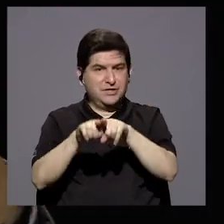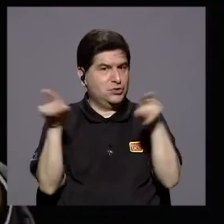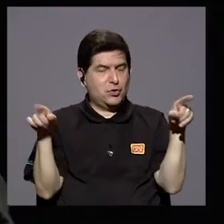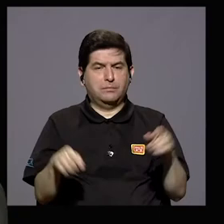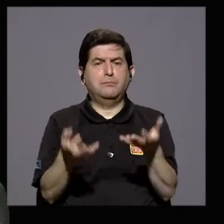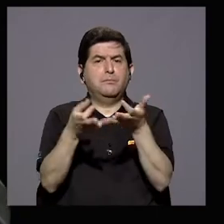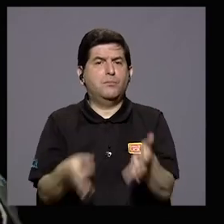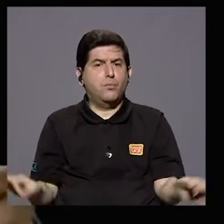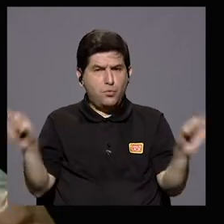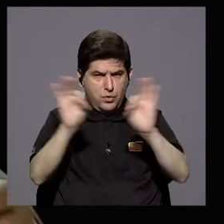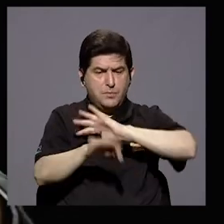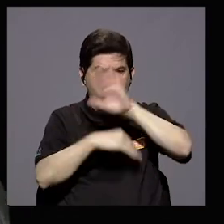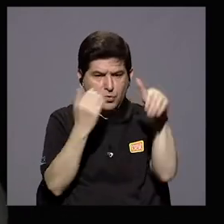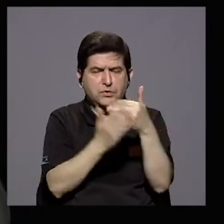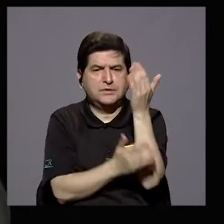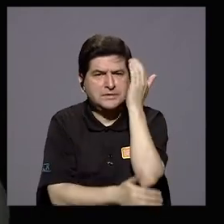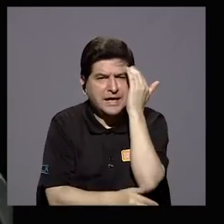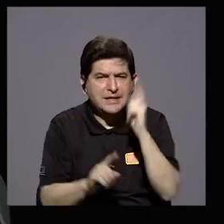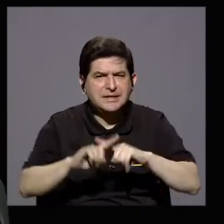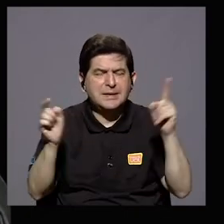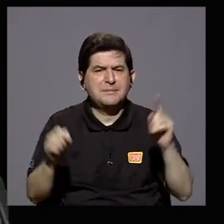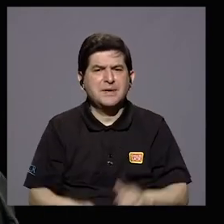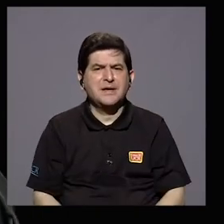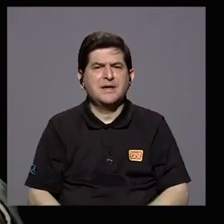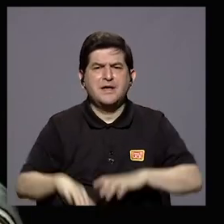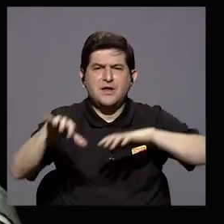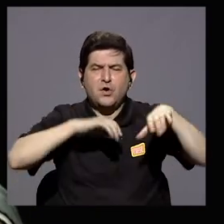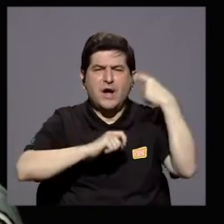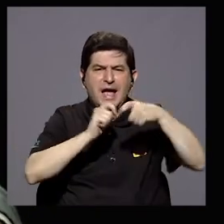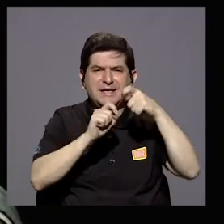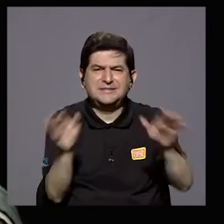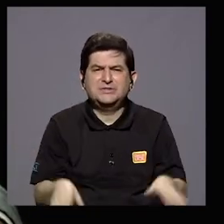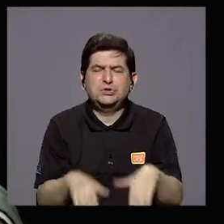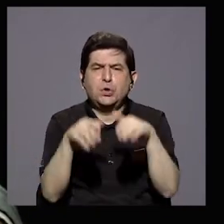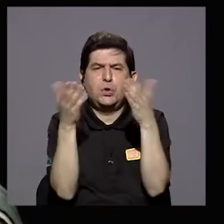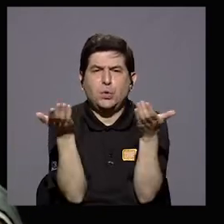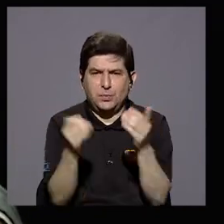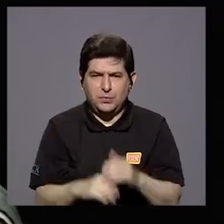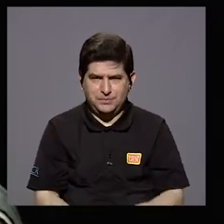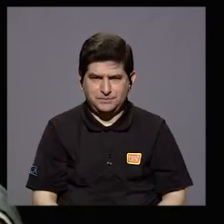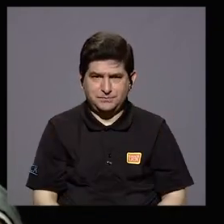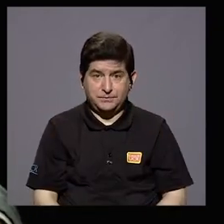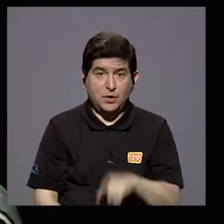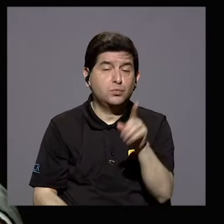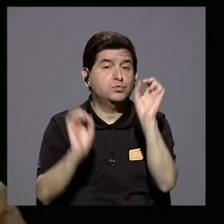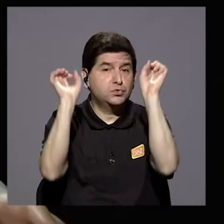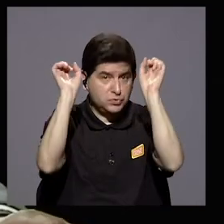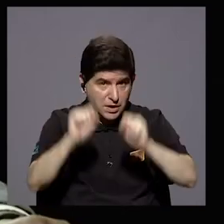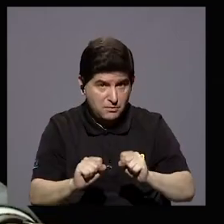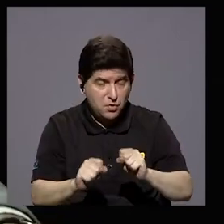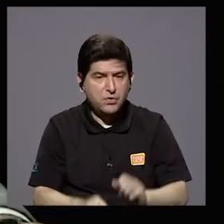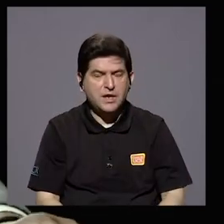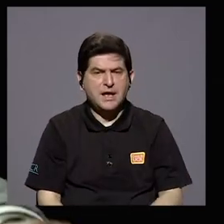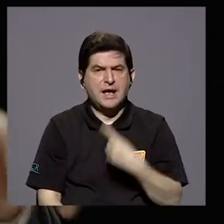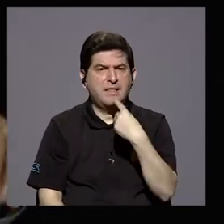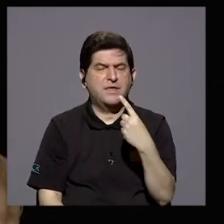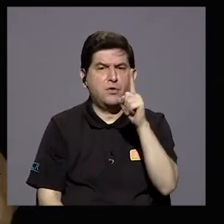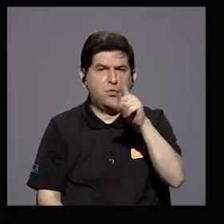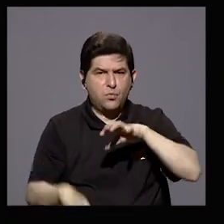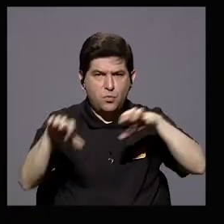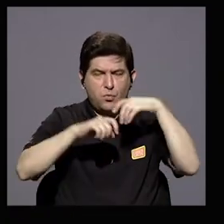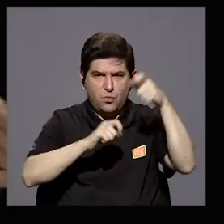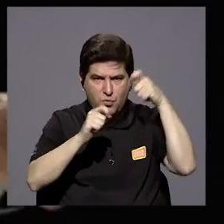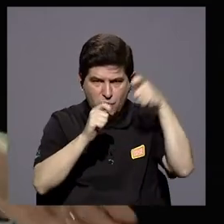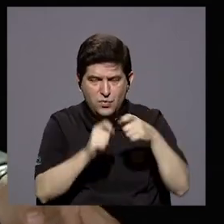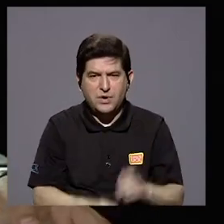muy importante todas esas preocupaciones, pero cómo se traducen en acciones concretas. Bueno, usted podría un poco, ahora me acaba de haber mencionado una acción